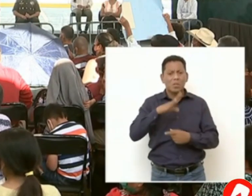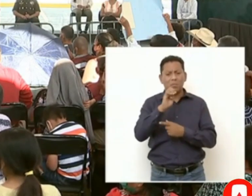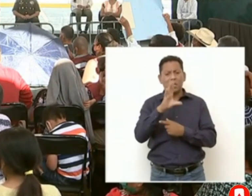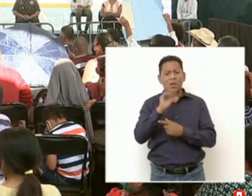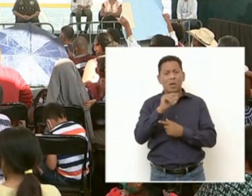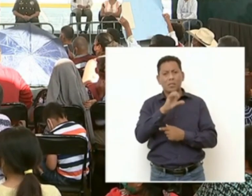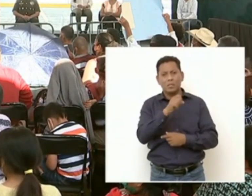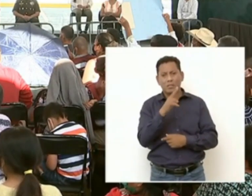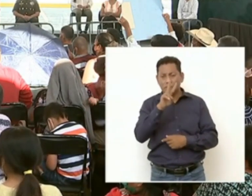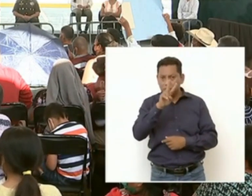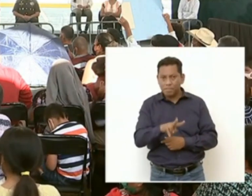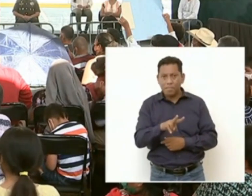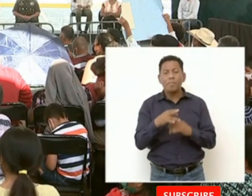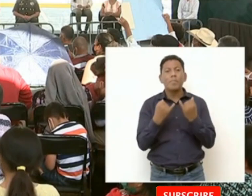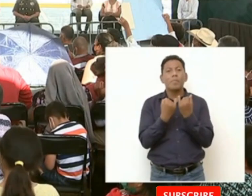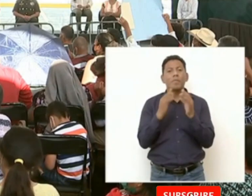Aquí